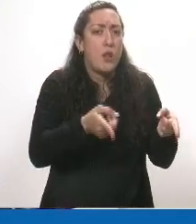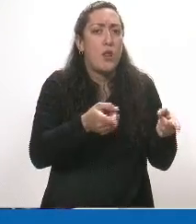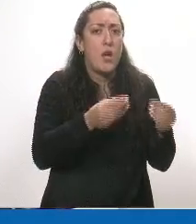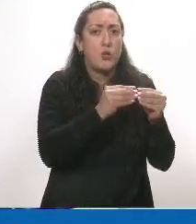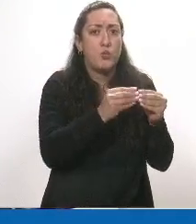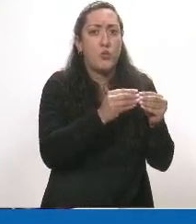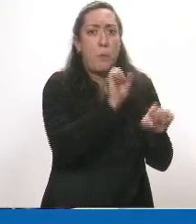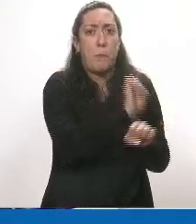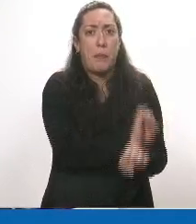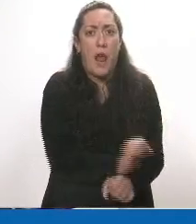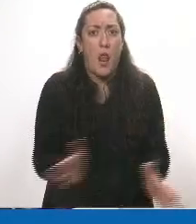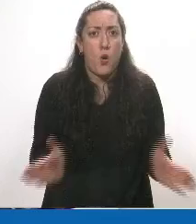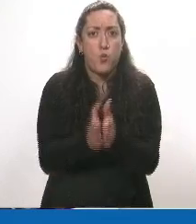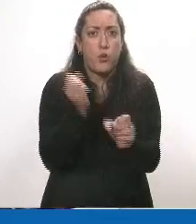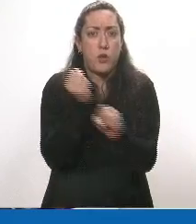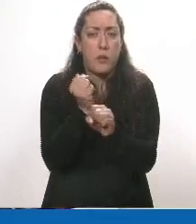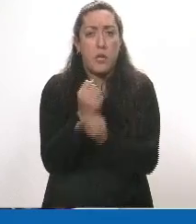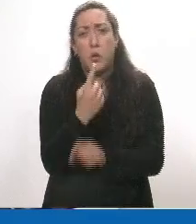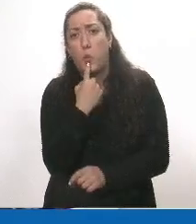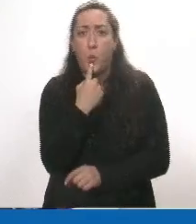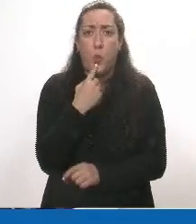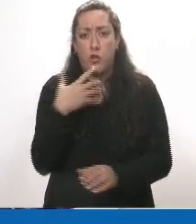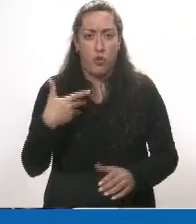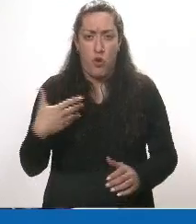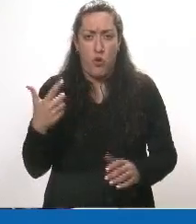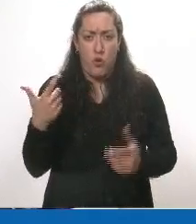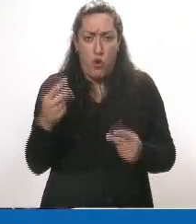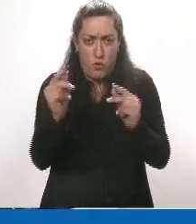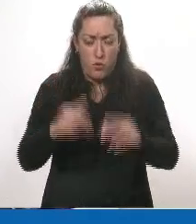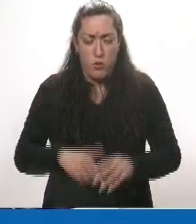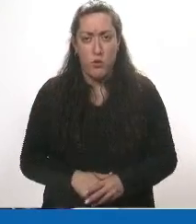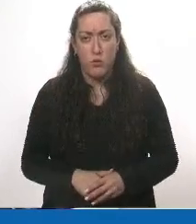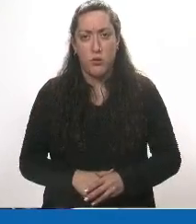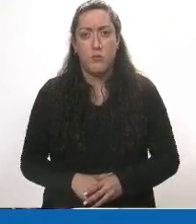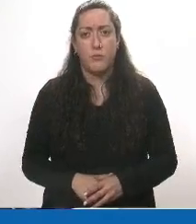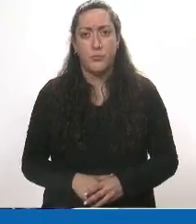voy a aceptar ningún tipo de dudas al respecto.